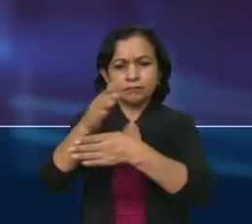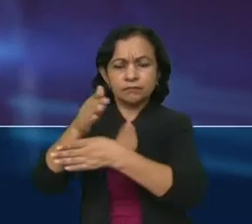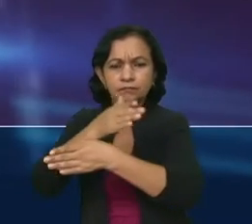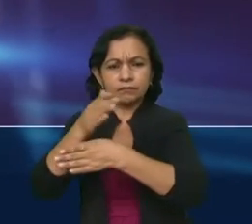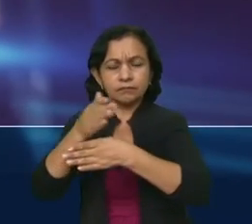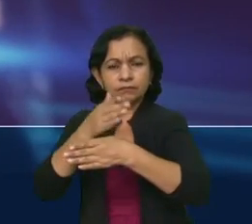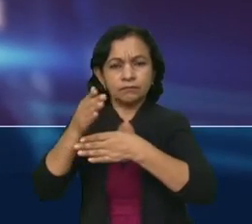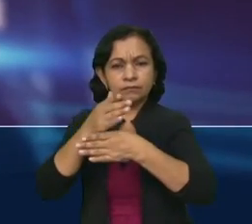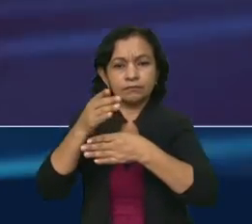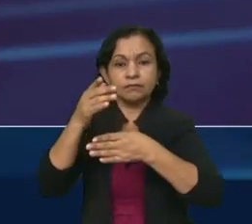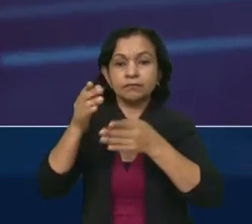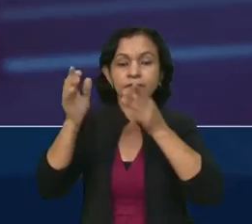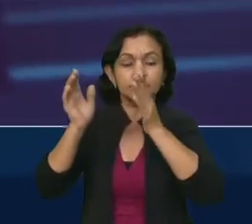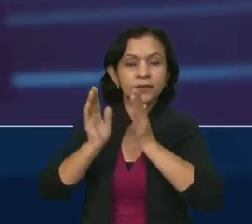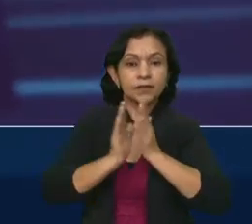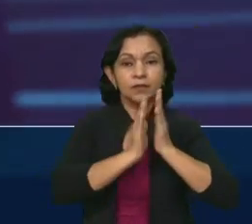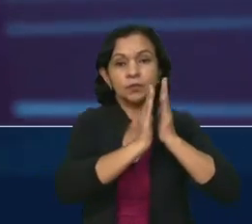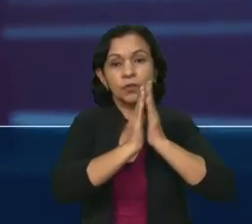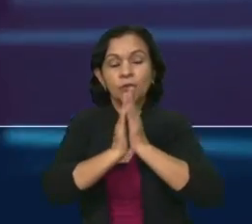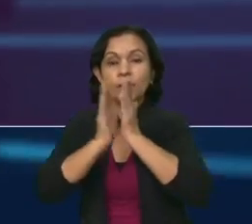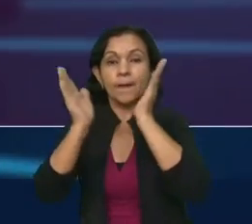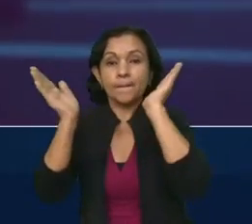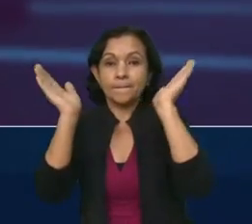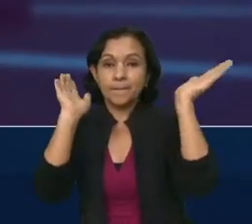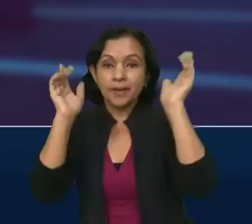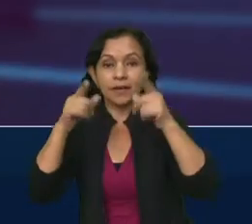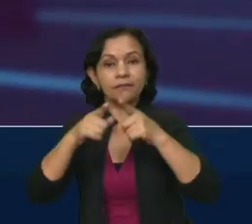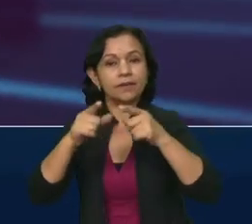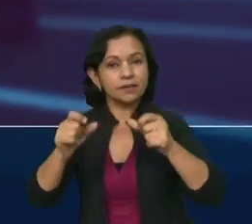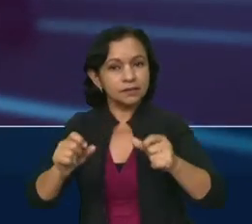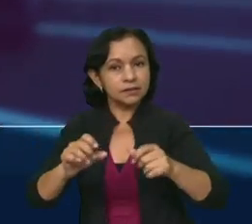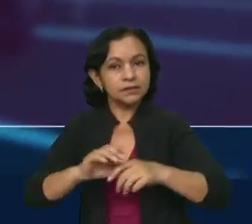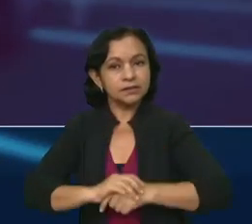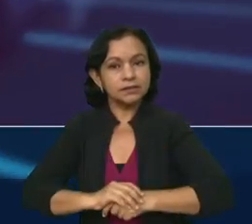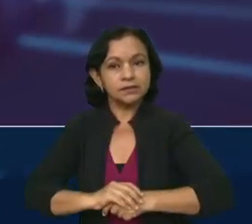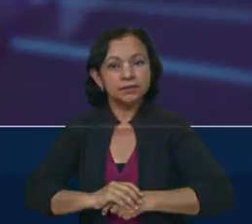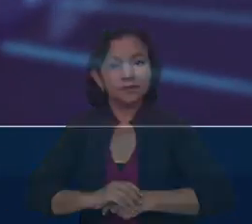a la celebración de la gritería los mercados capitalinos.